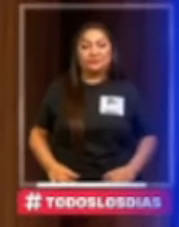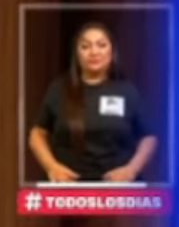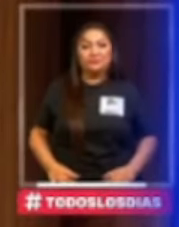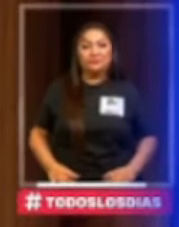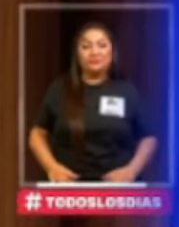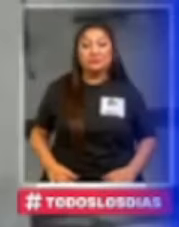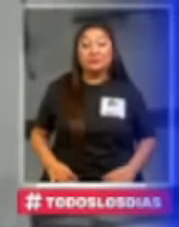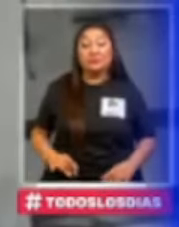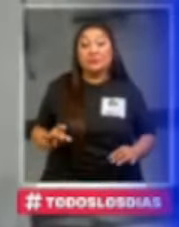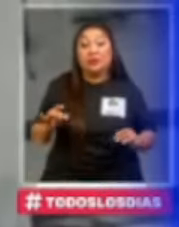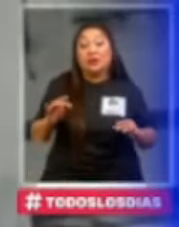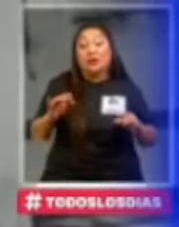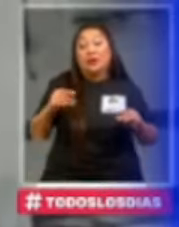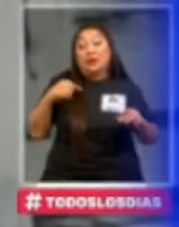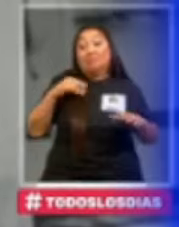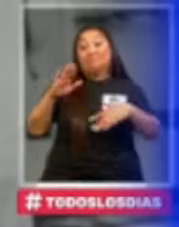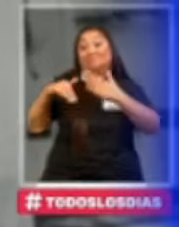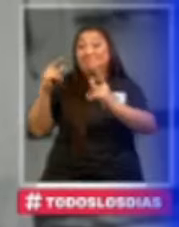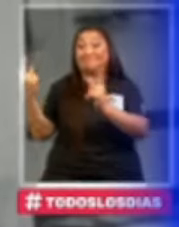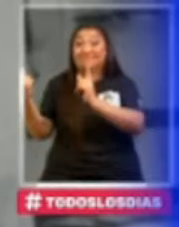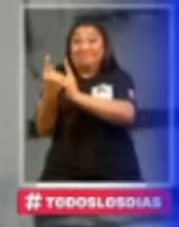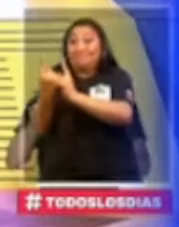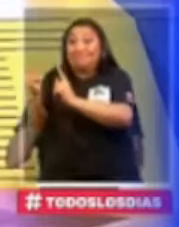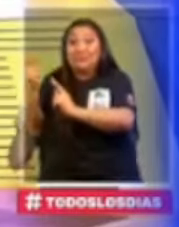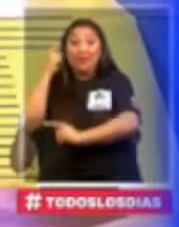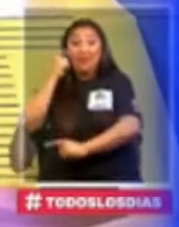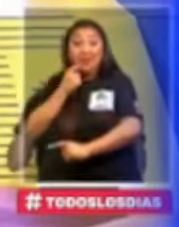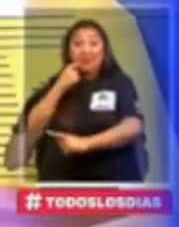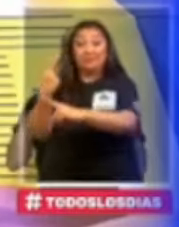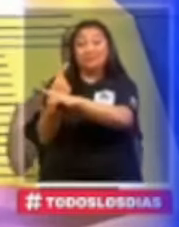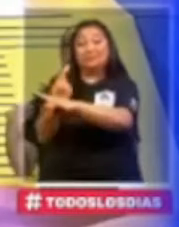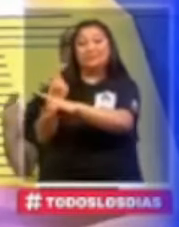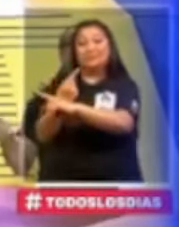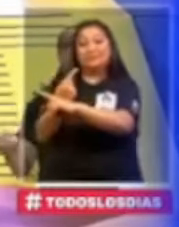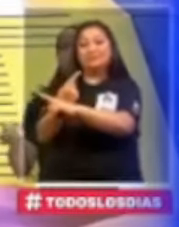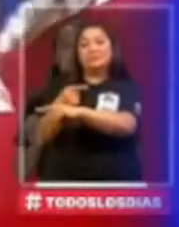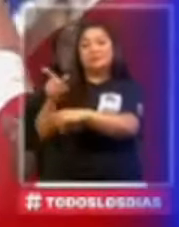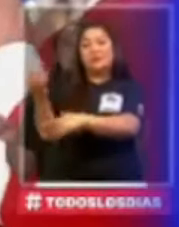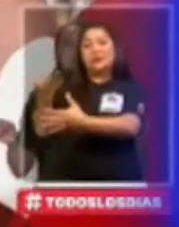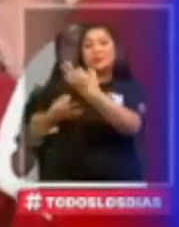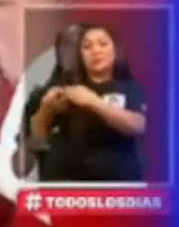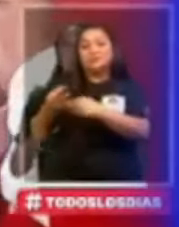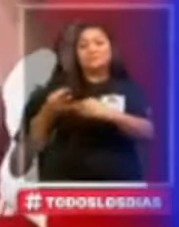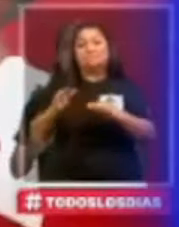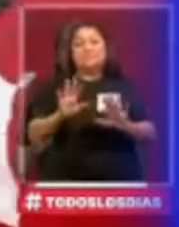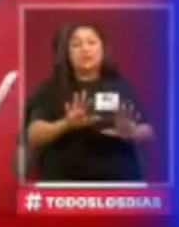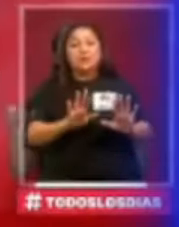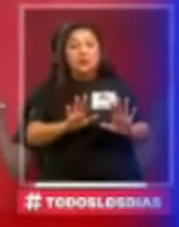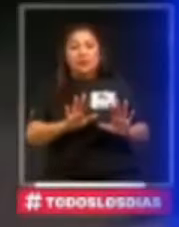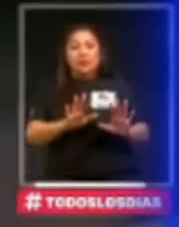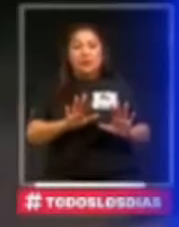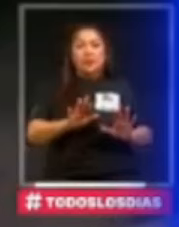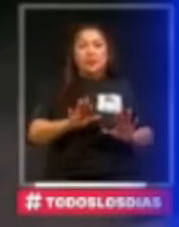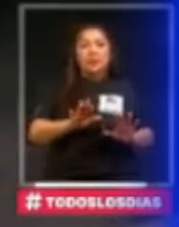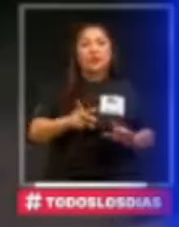En un momento dado yo hablo con don Francisco y don Francisco me dice, ya Gastón, me dice, nosotros nos ponemos